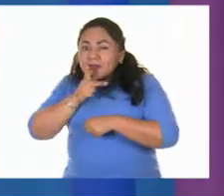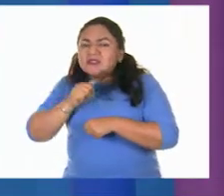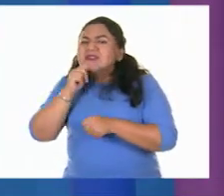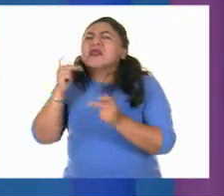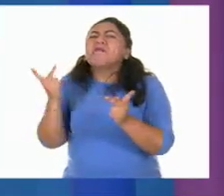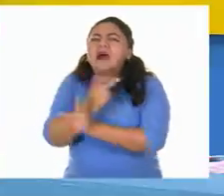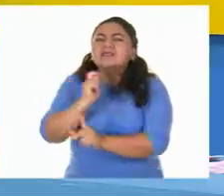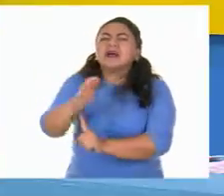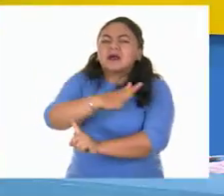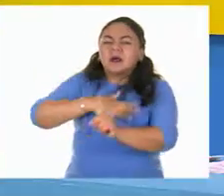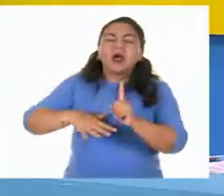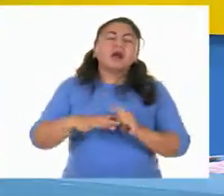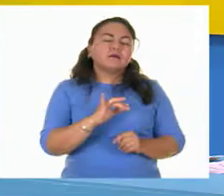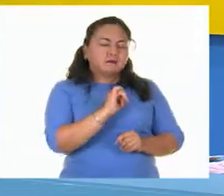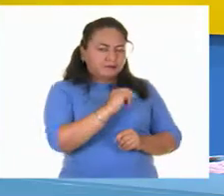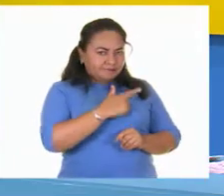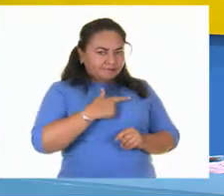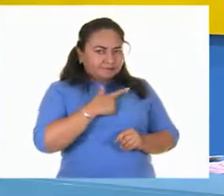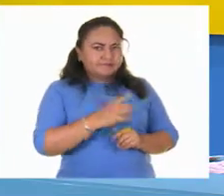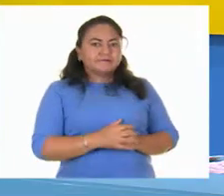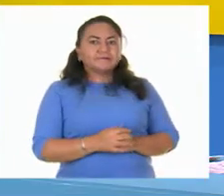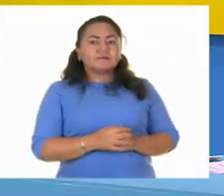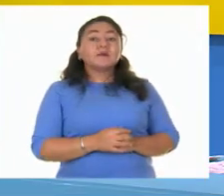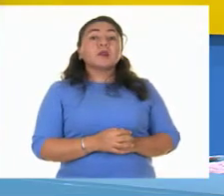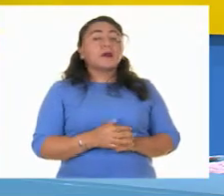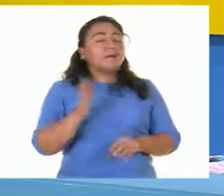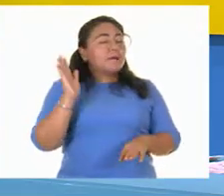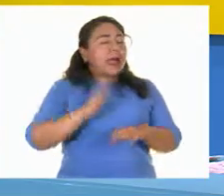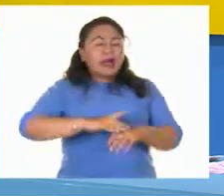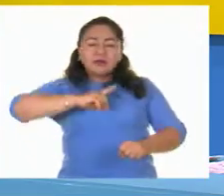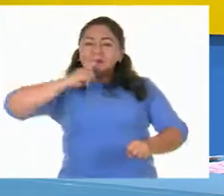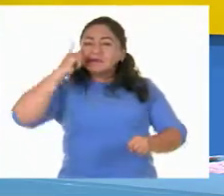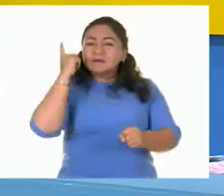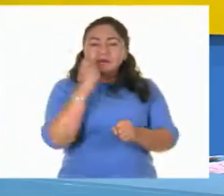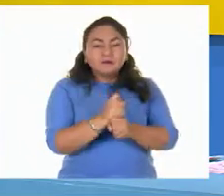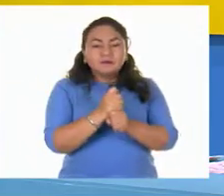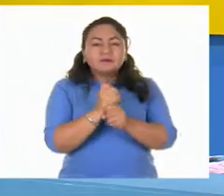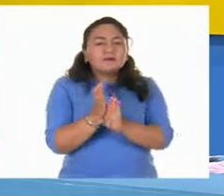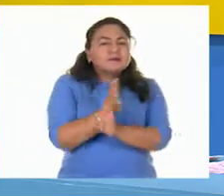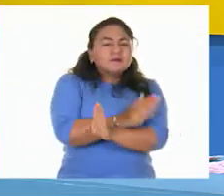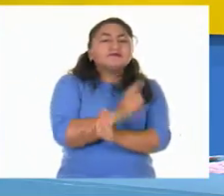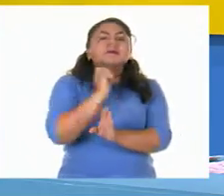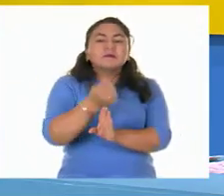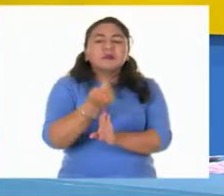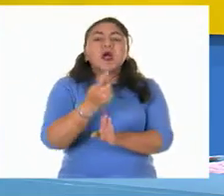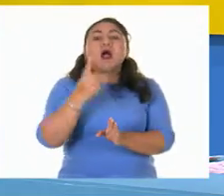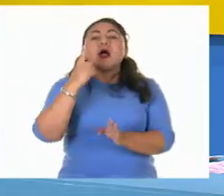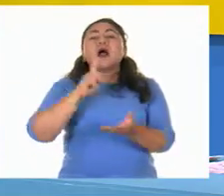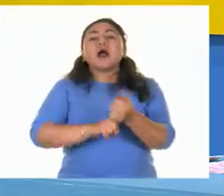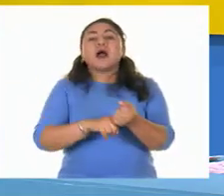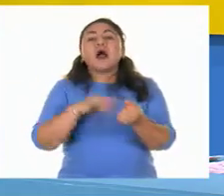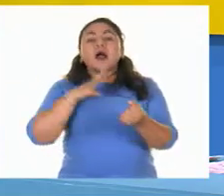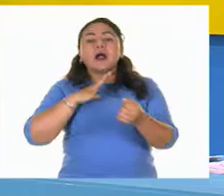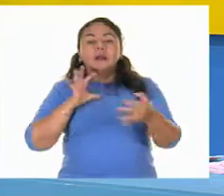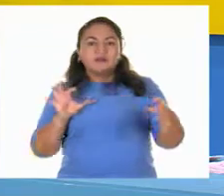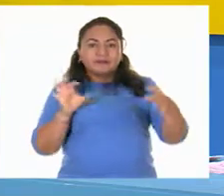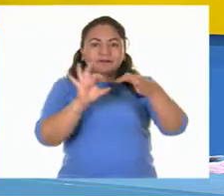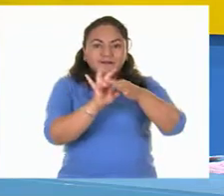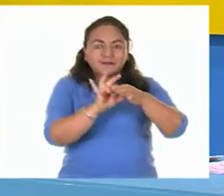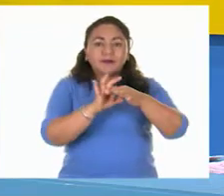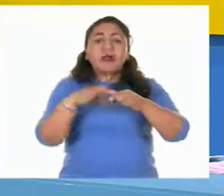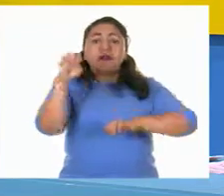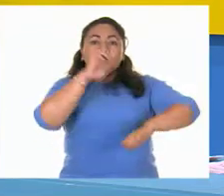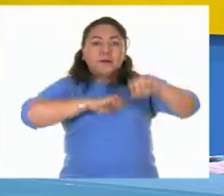petrolera, maestra? Claro. A ver, el principal antecedente lo encontramos en la relación que se estableció entre las